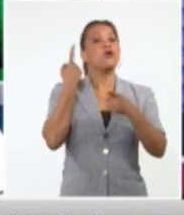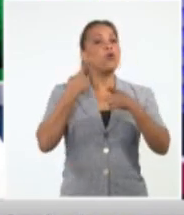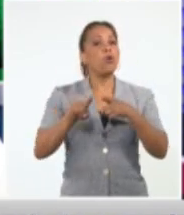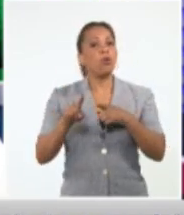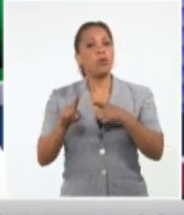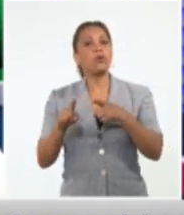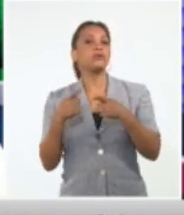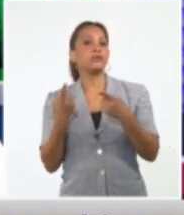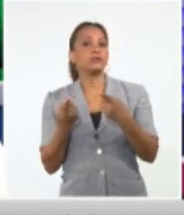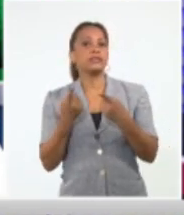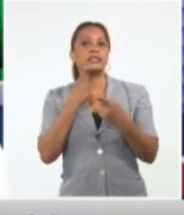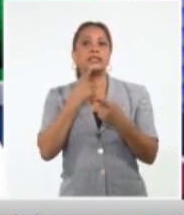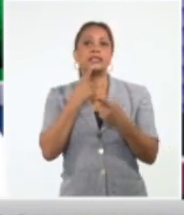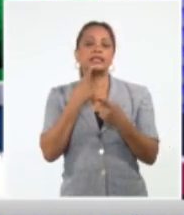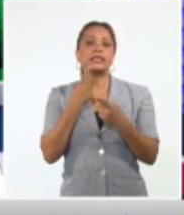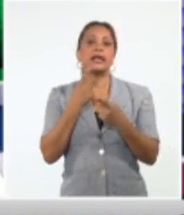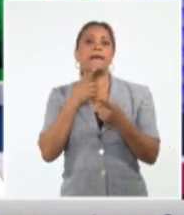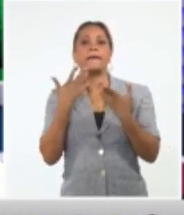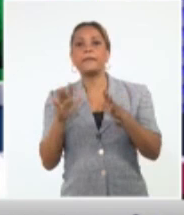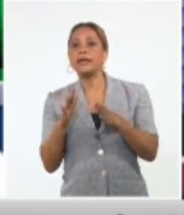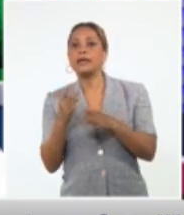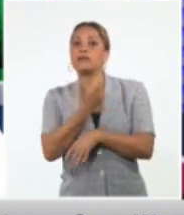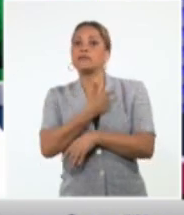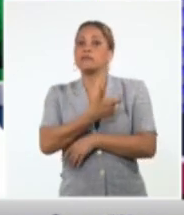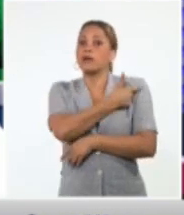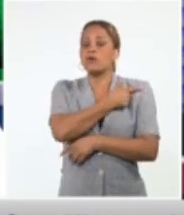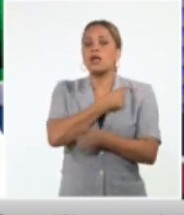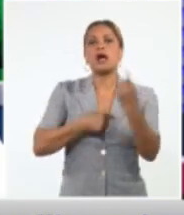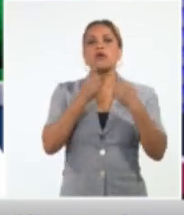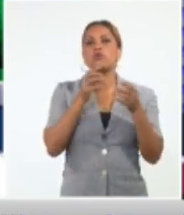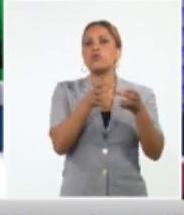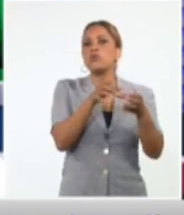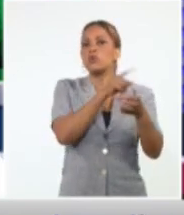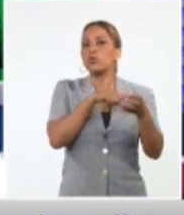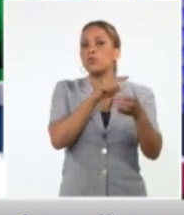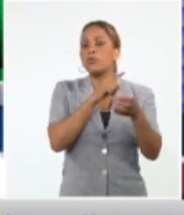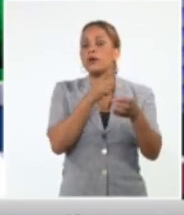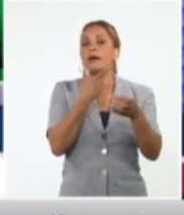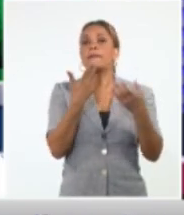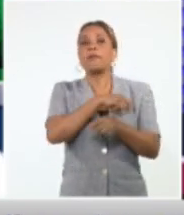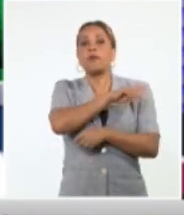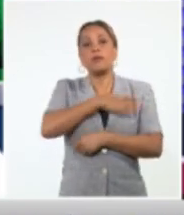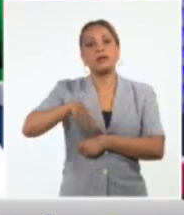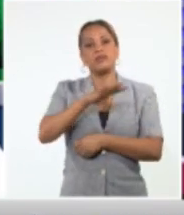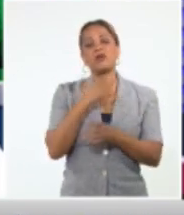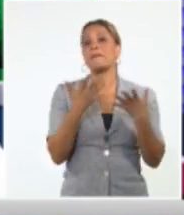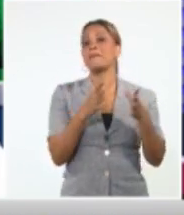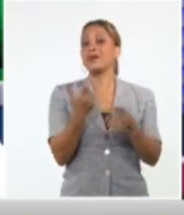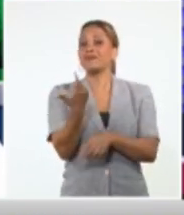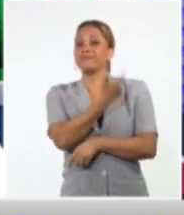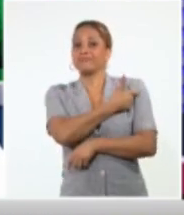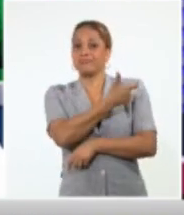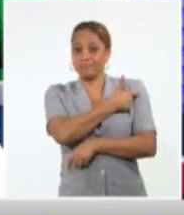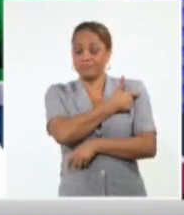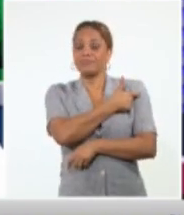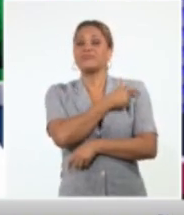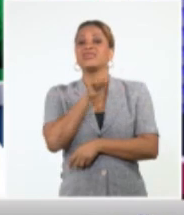corrientes antivacunas que hacen que una parte de la población tenga temor ponerse la vacuna. Esto